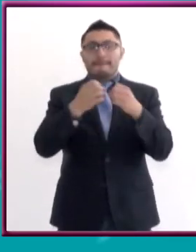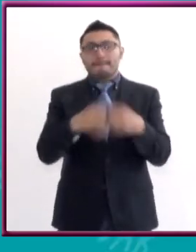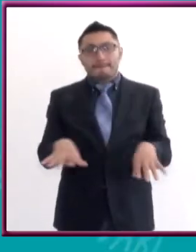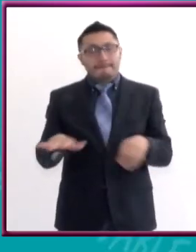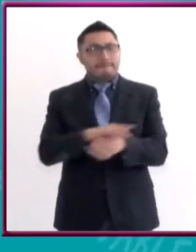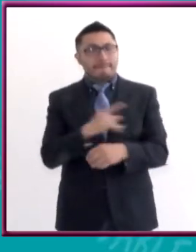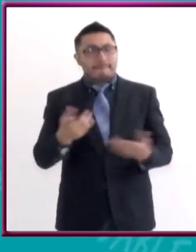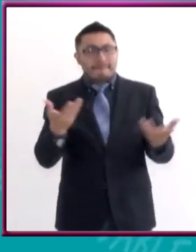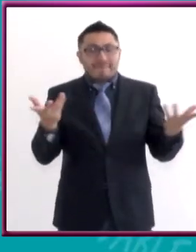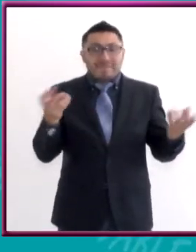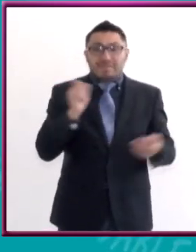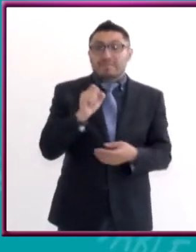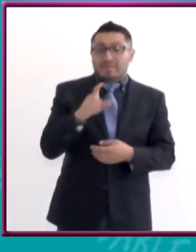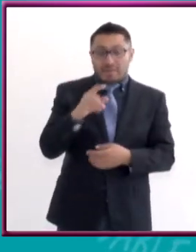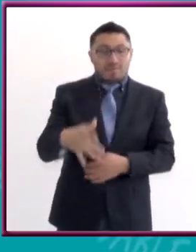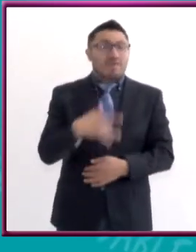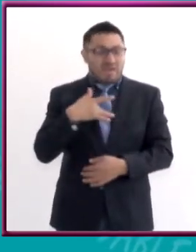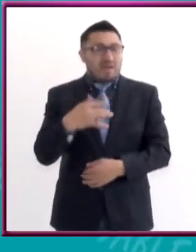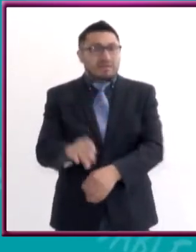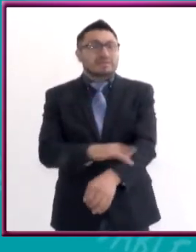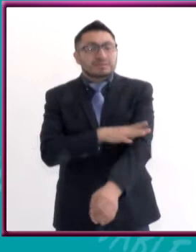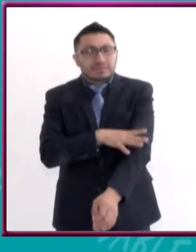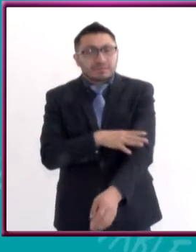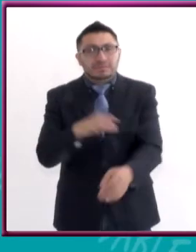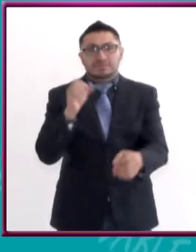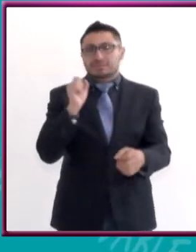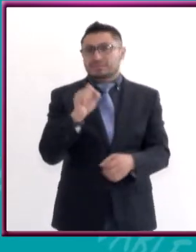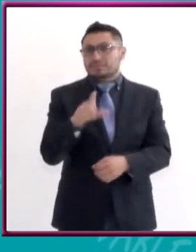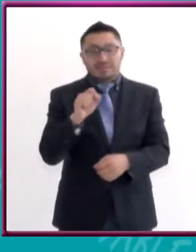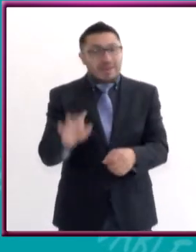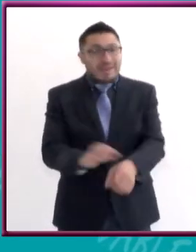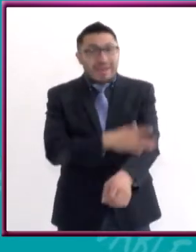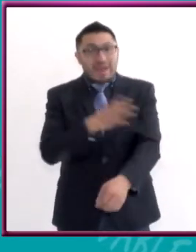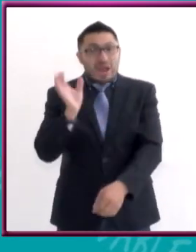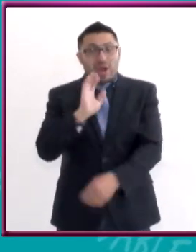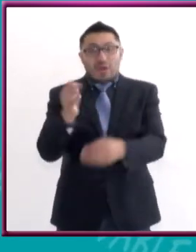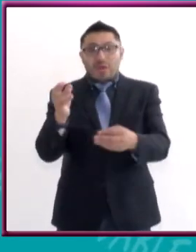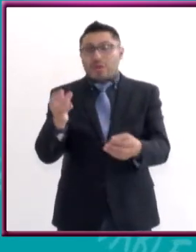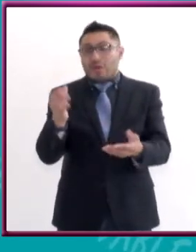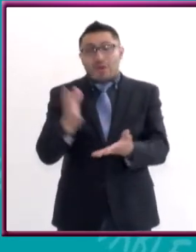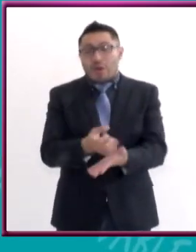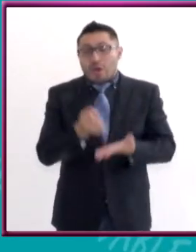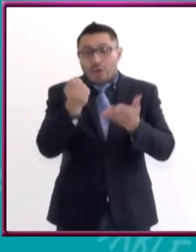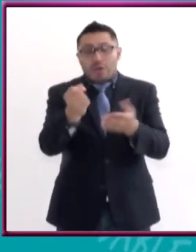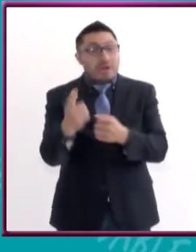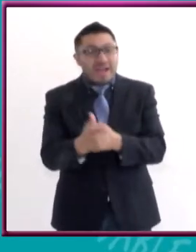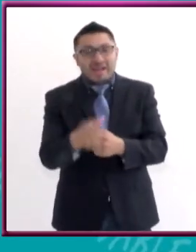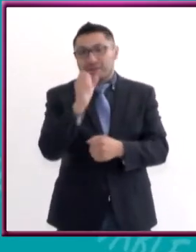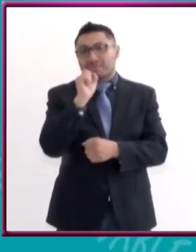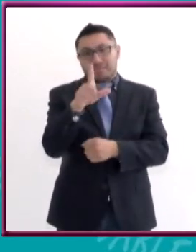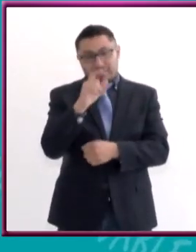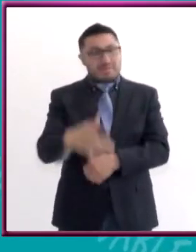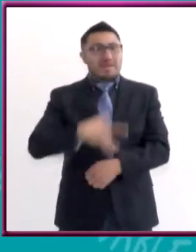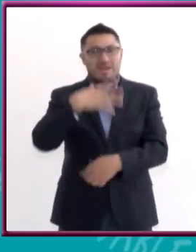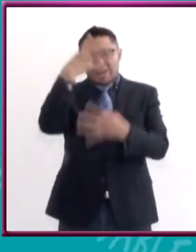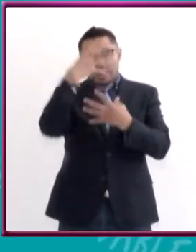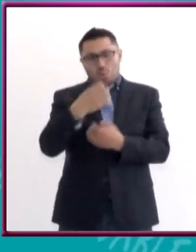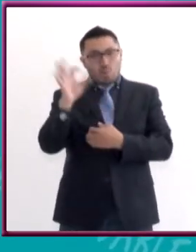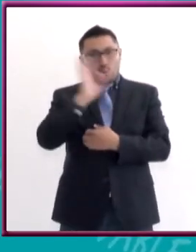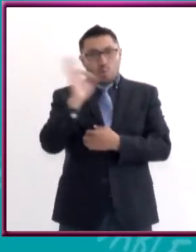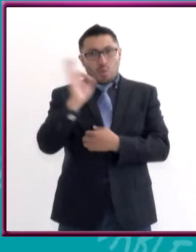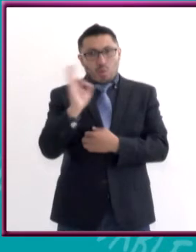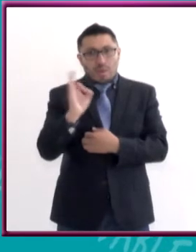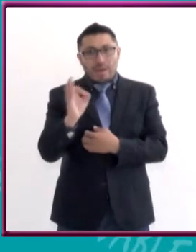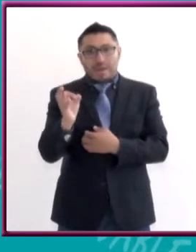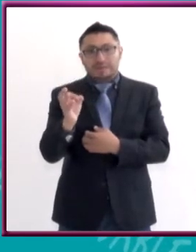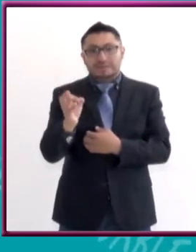amigo, porque pues ellos también tienen emociones, así como se emocionan cuando les vas a dar un premio, pues obviamente también sienten tristeza